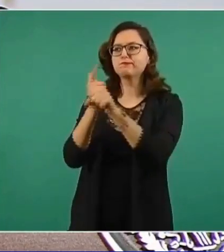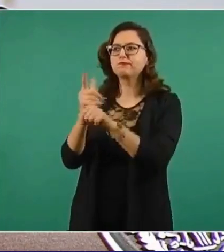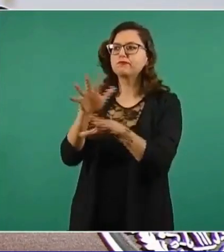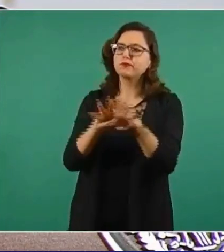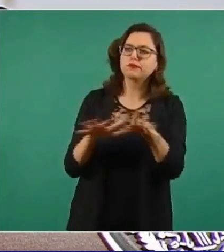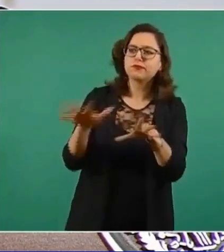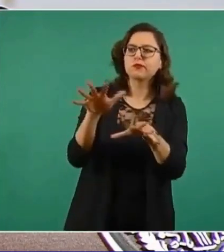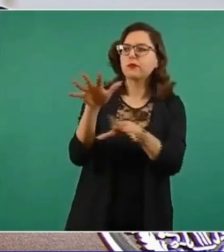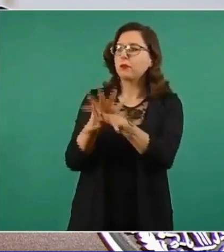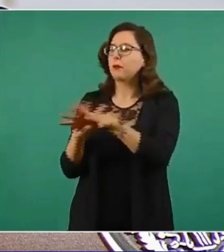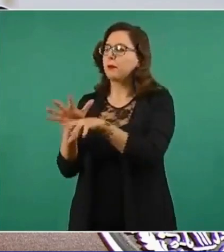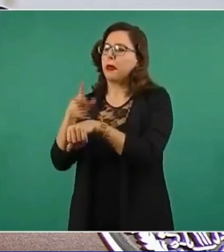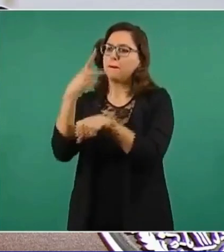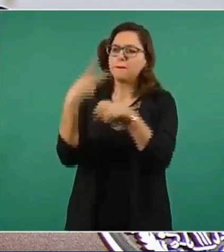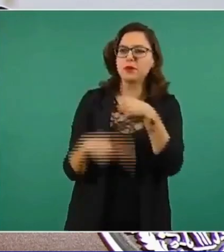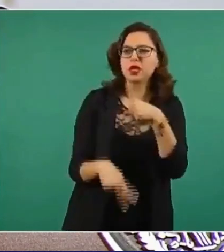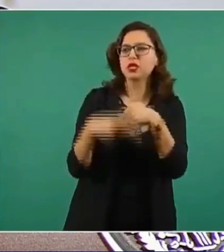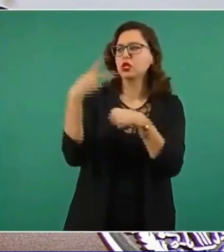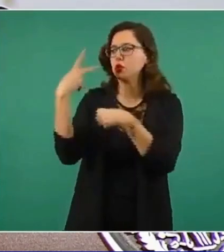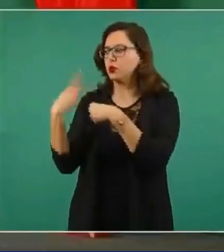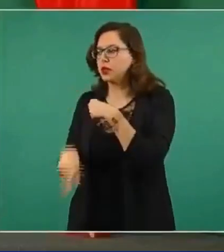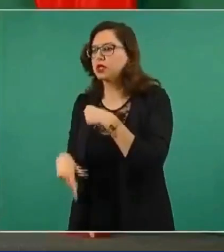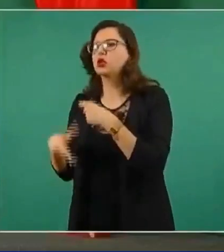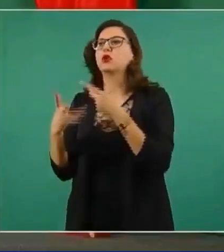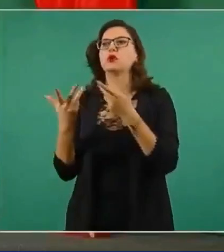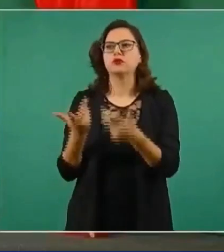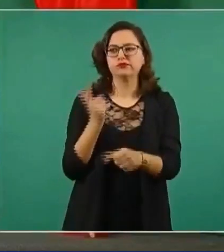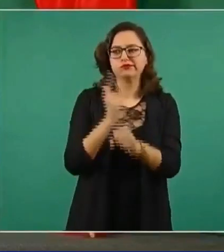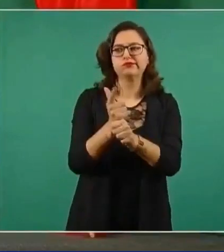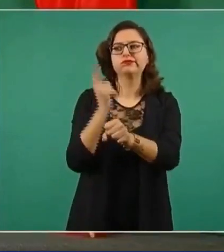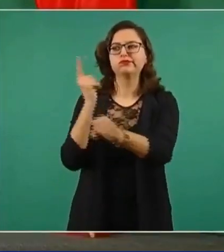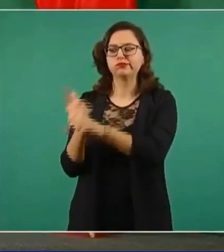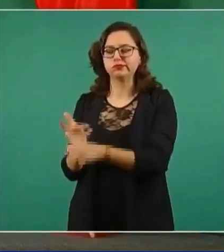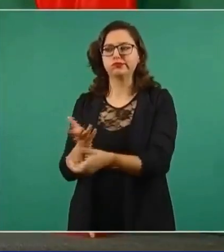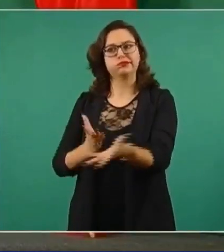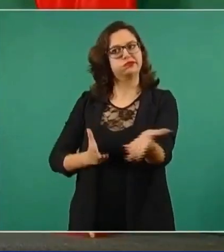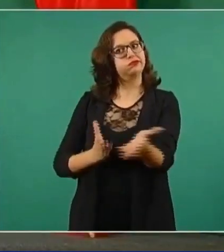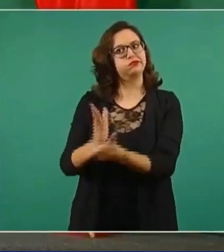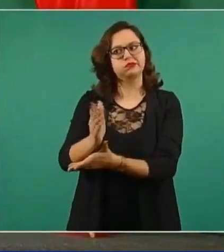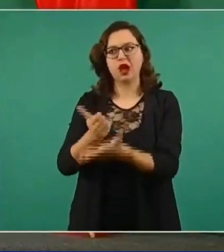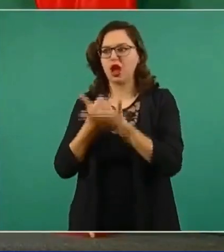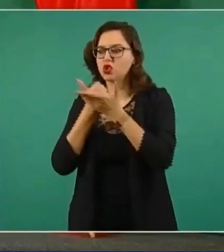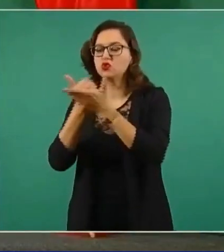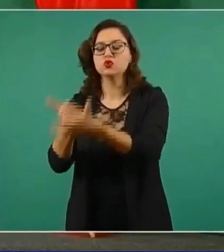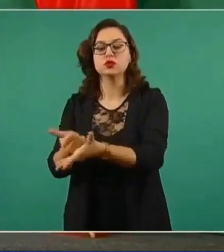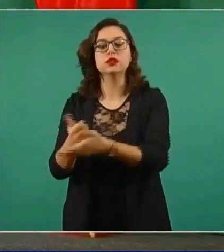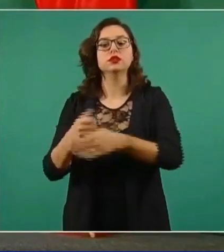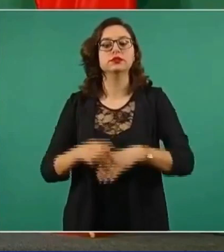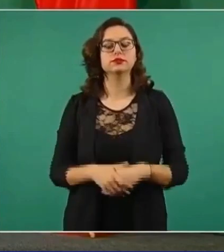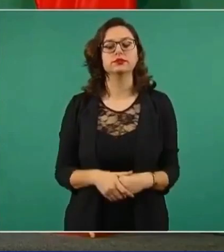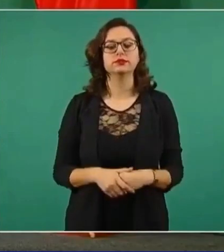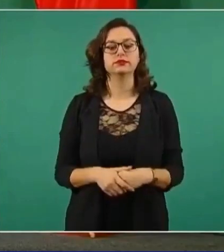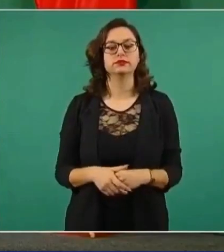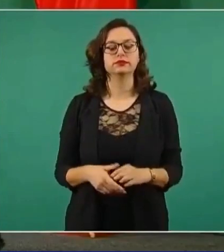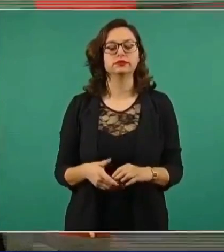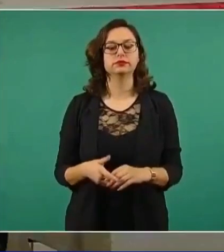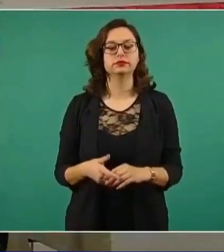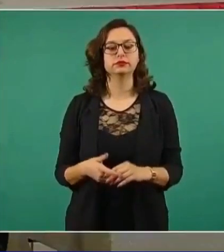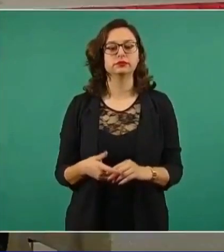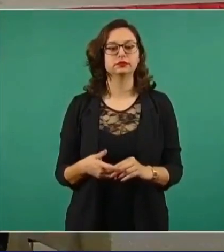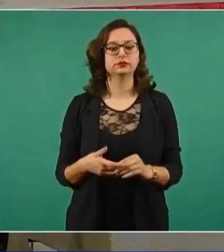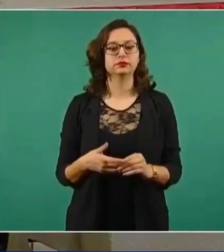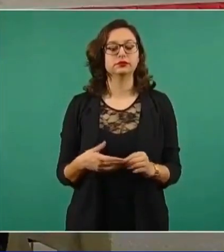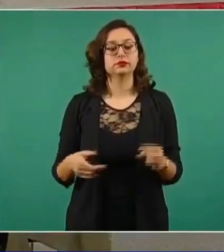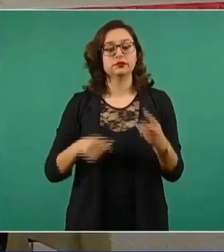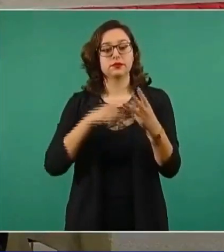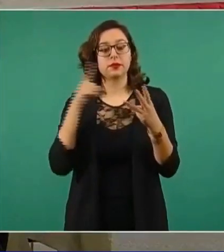espacio público, que median en las comunidades cuando hay conflictos. La siguiente. El tercer